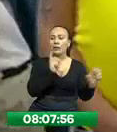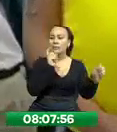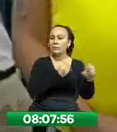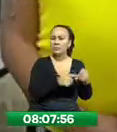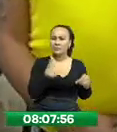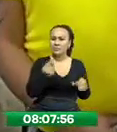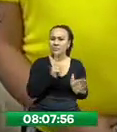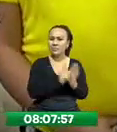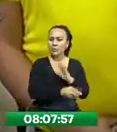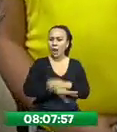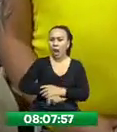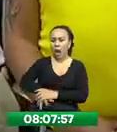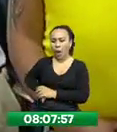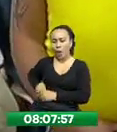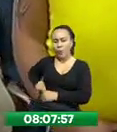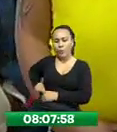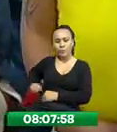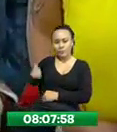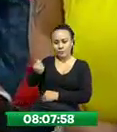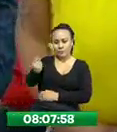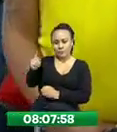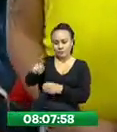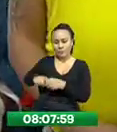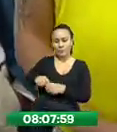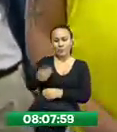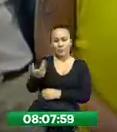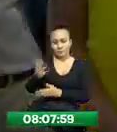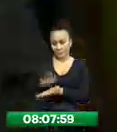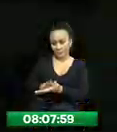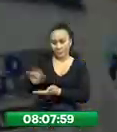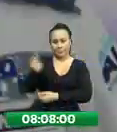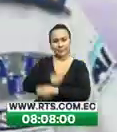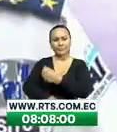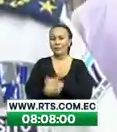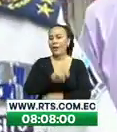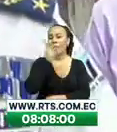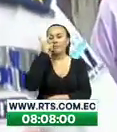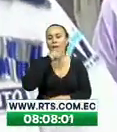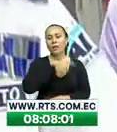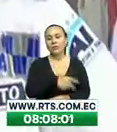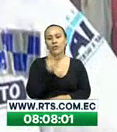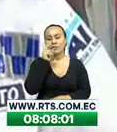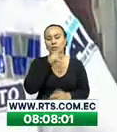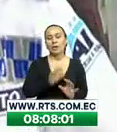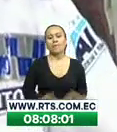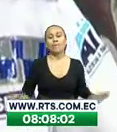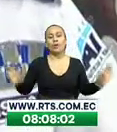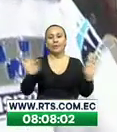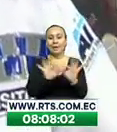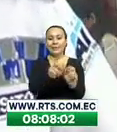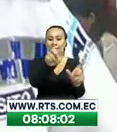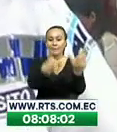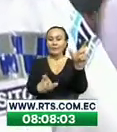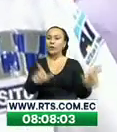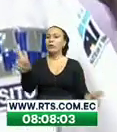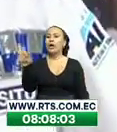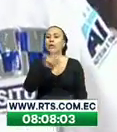que la denunciada cobraba $1,000 o más. Aquí han sido estafados y lo importante aquí es que la ciudadanía no se